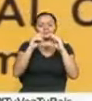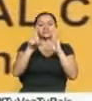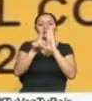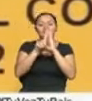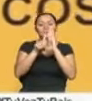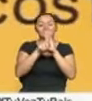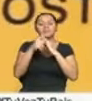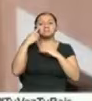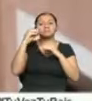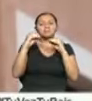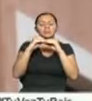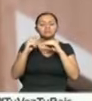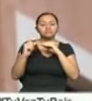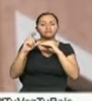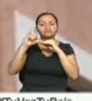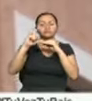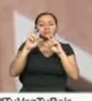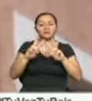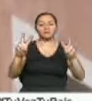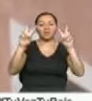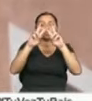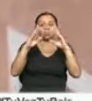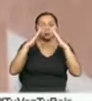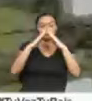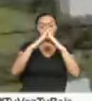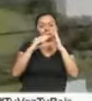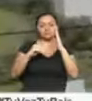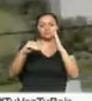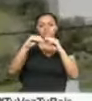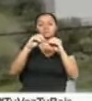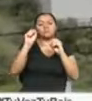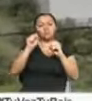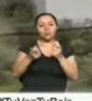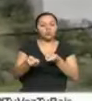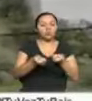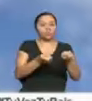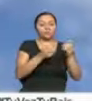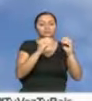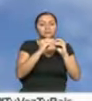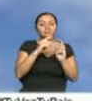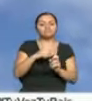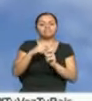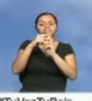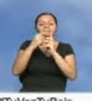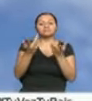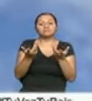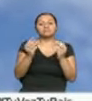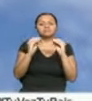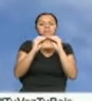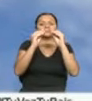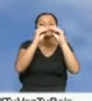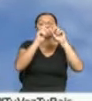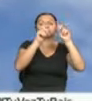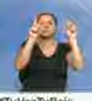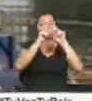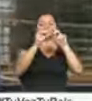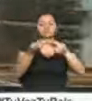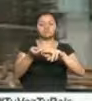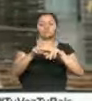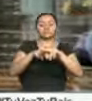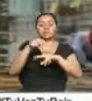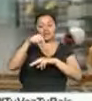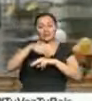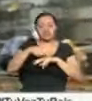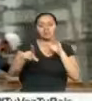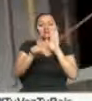para evitar la especulación en el valor de las tierras es controlar la posibilidad del aparecimiento de burbujas inmobiliarias en el país. Esta